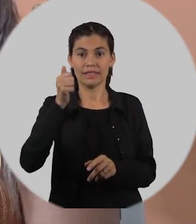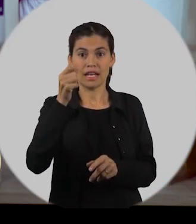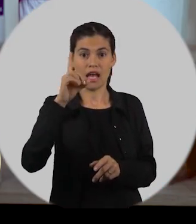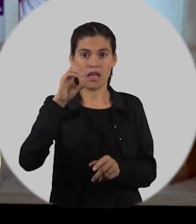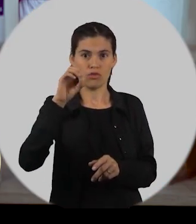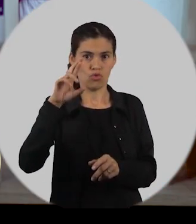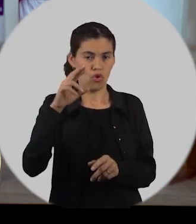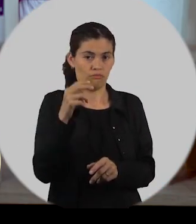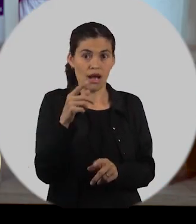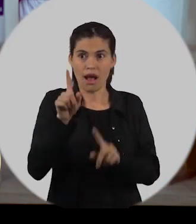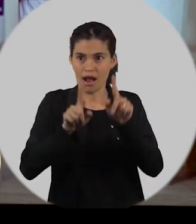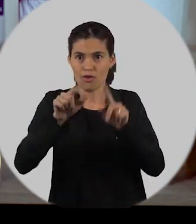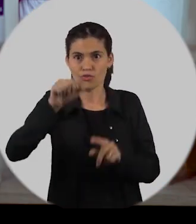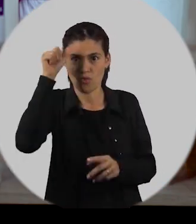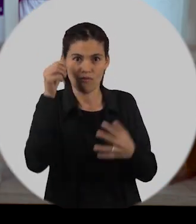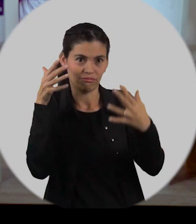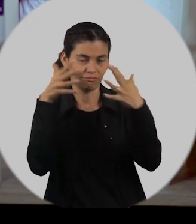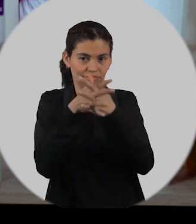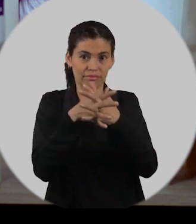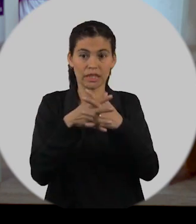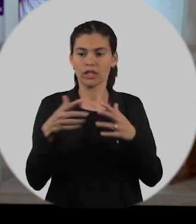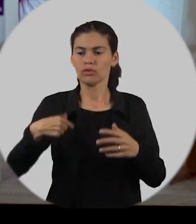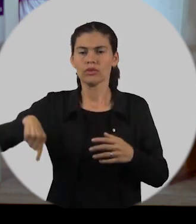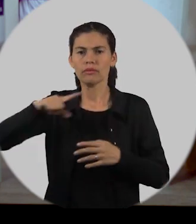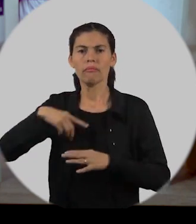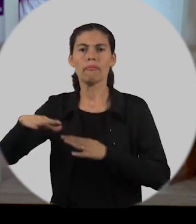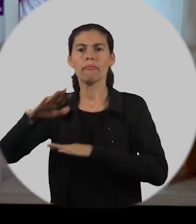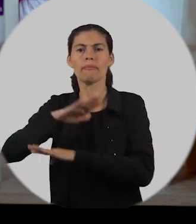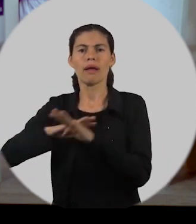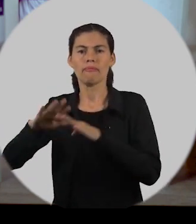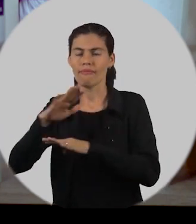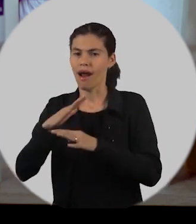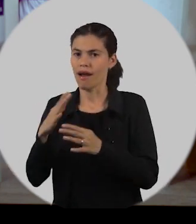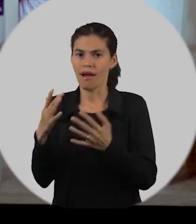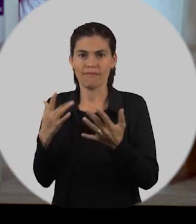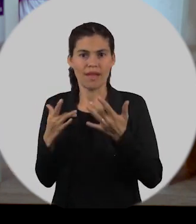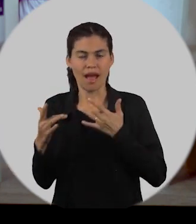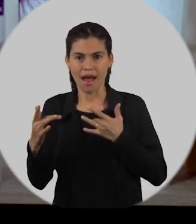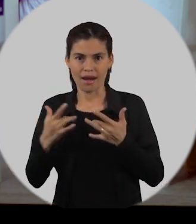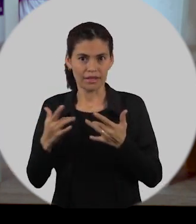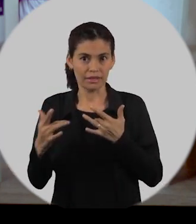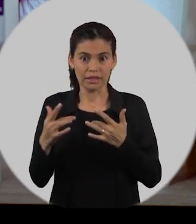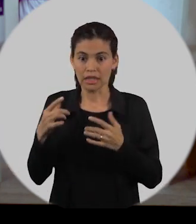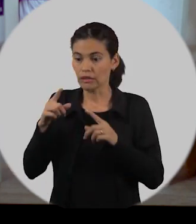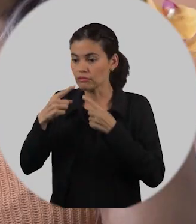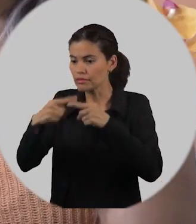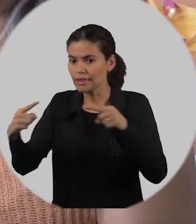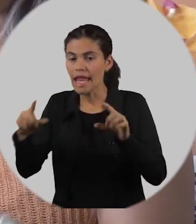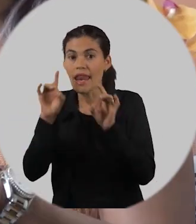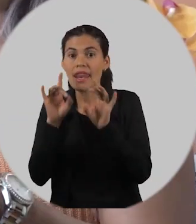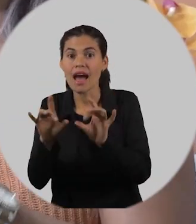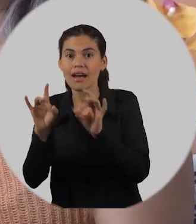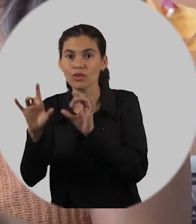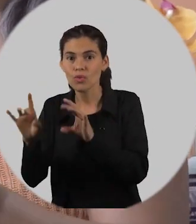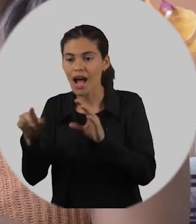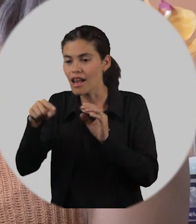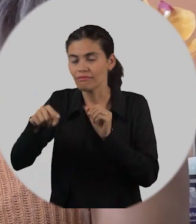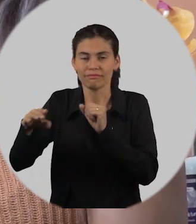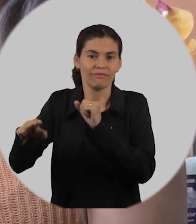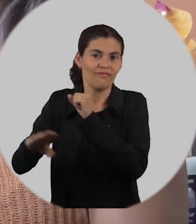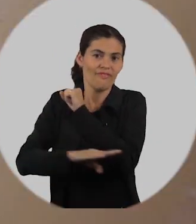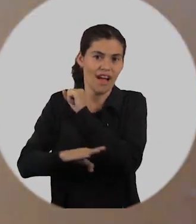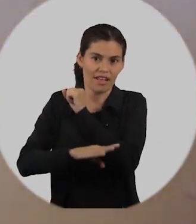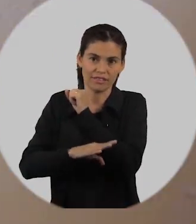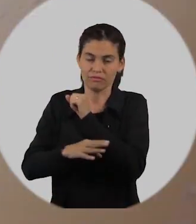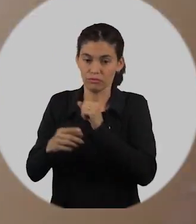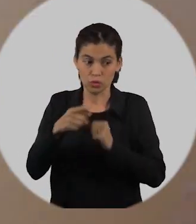canas. Nosotros todo esto hacemos de manera artesanal y nuestras bases todas son orgánicas. Por eso que justamente porque es todo